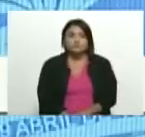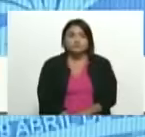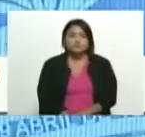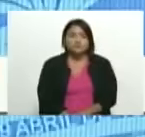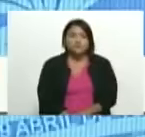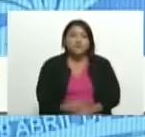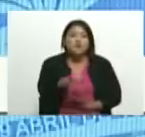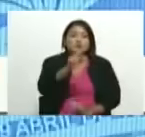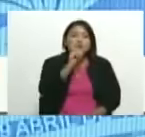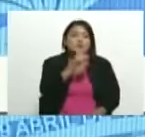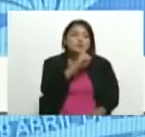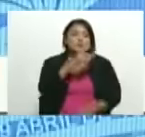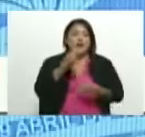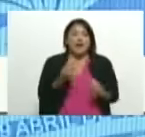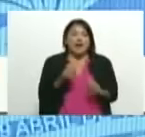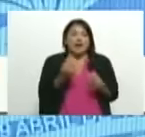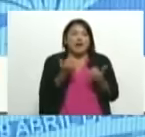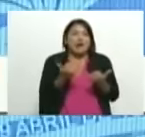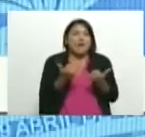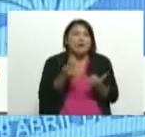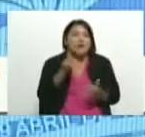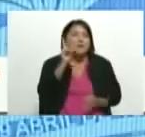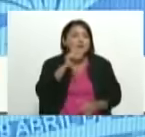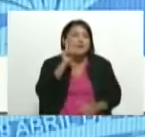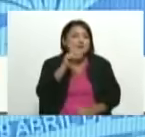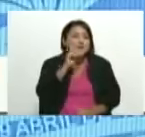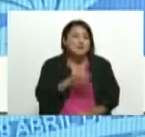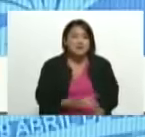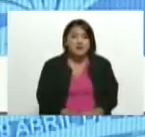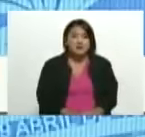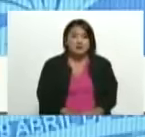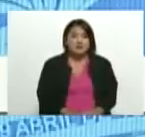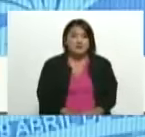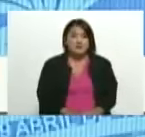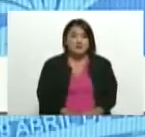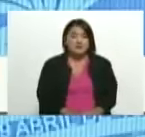Encochinado. Por 30 monedas.